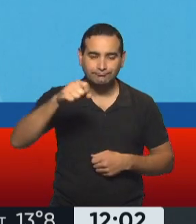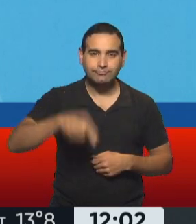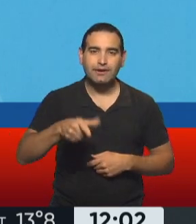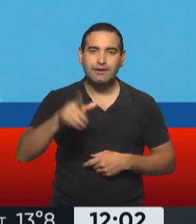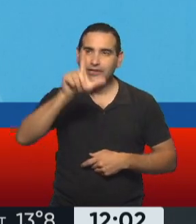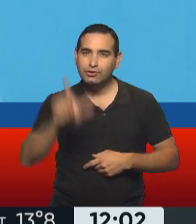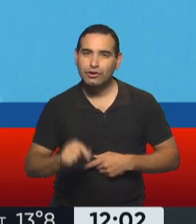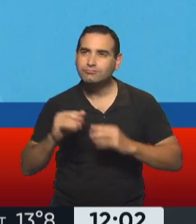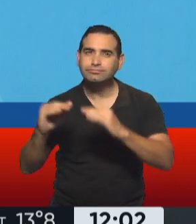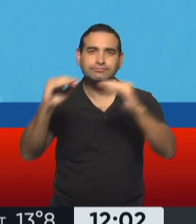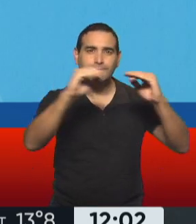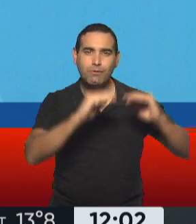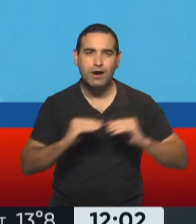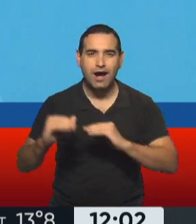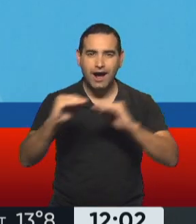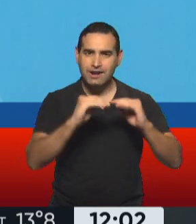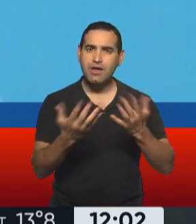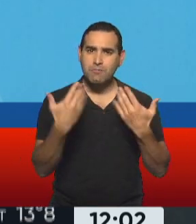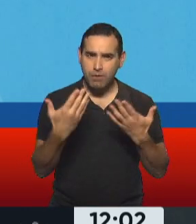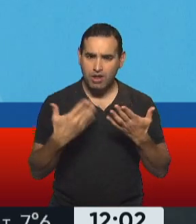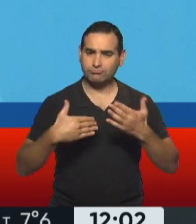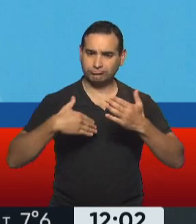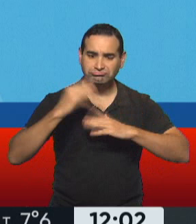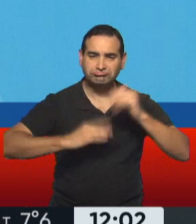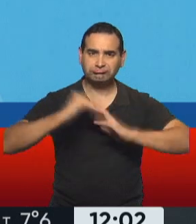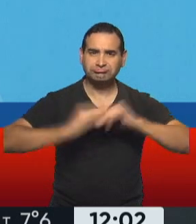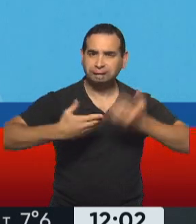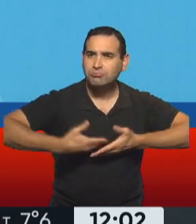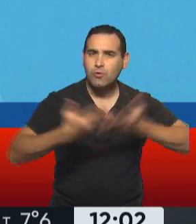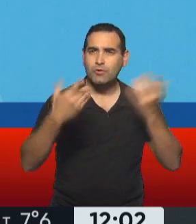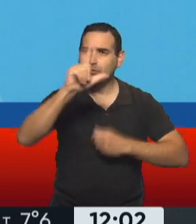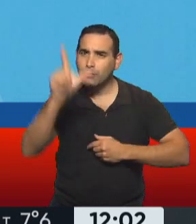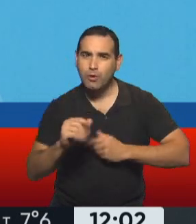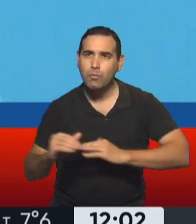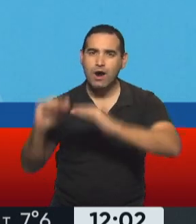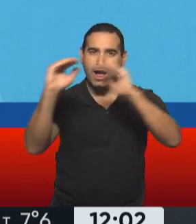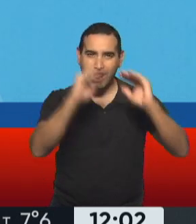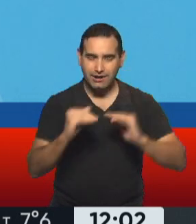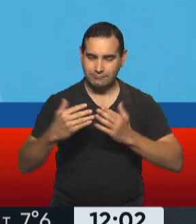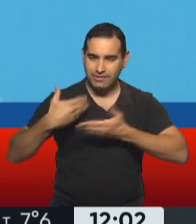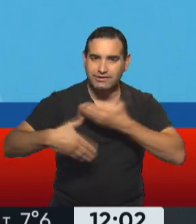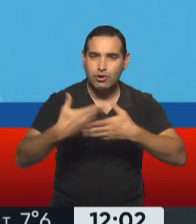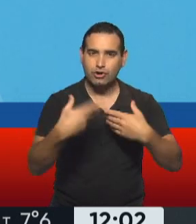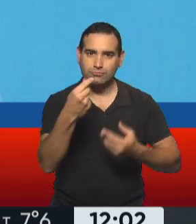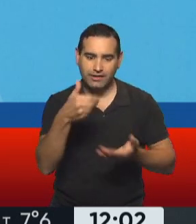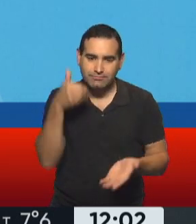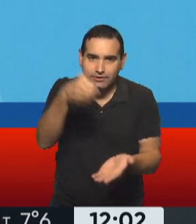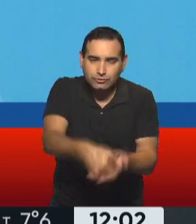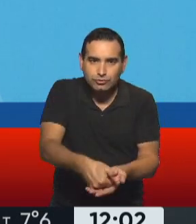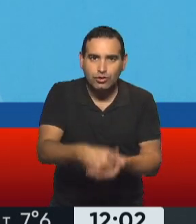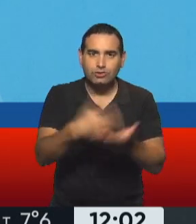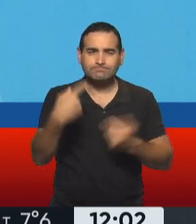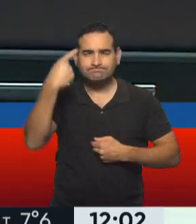que haya equidad territorial, que haya posibilidades en todo el territorio nacional, de desarrollo, de inversión,